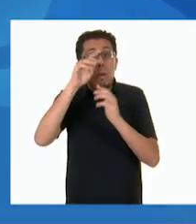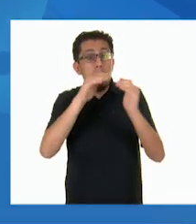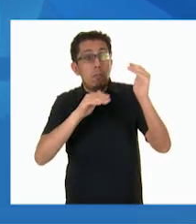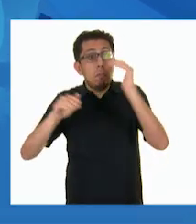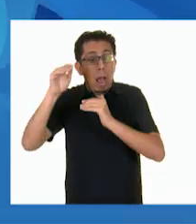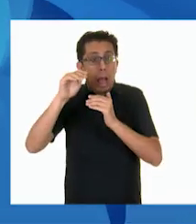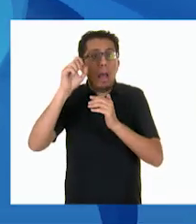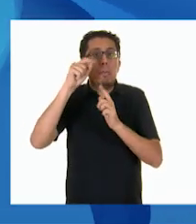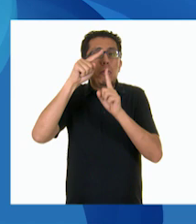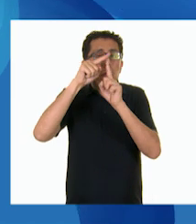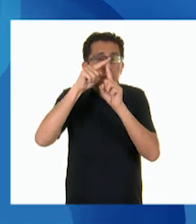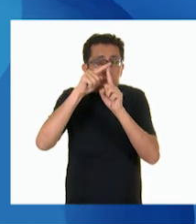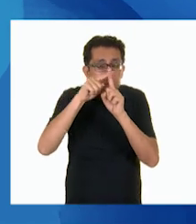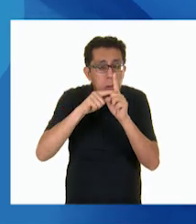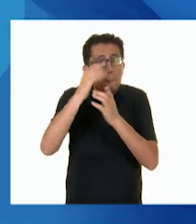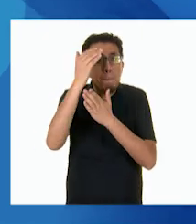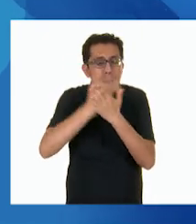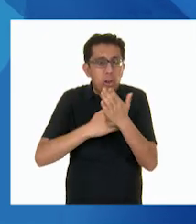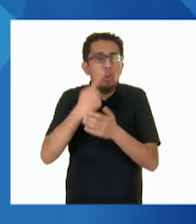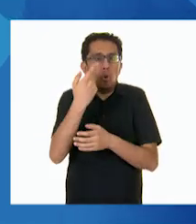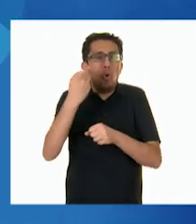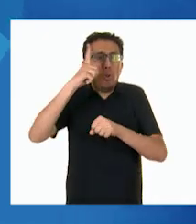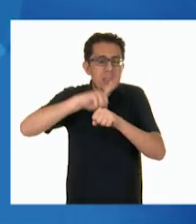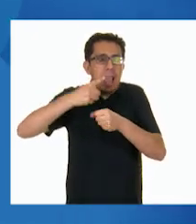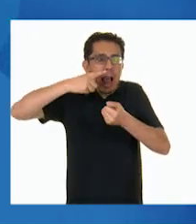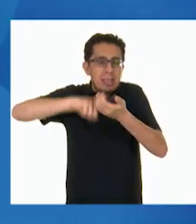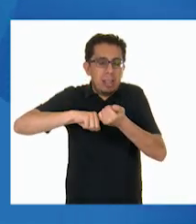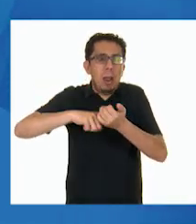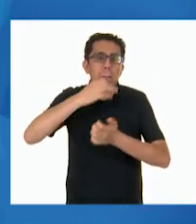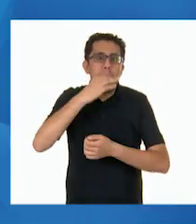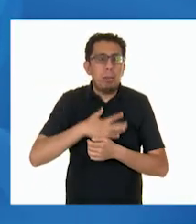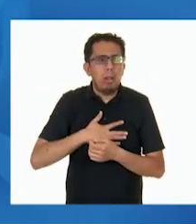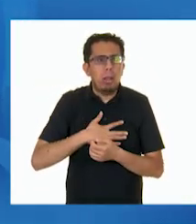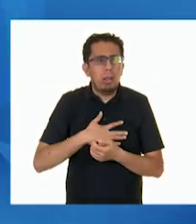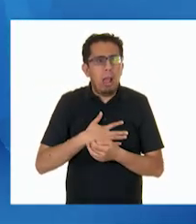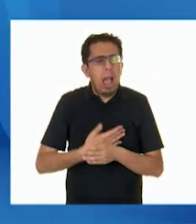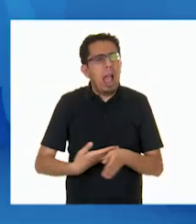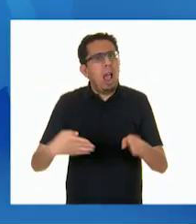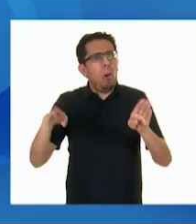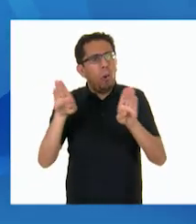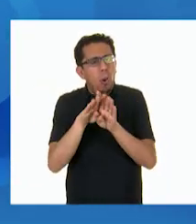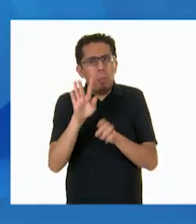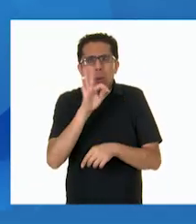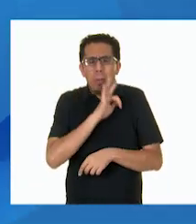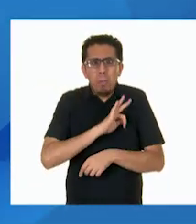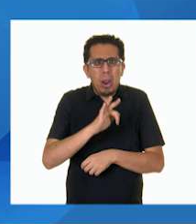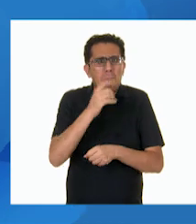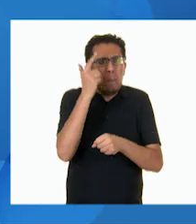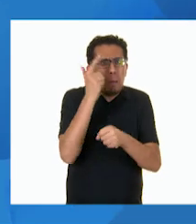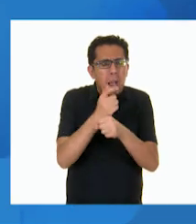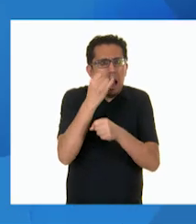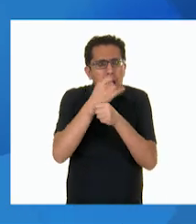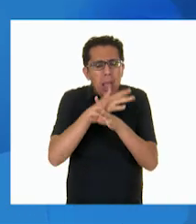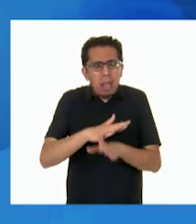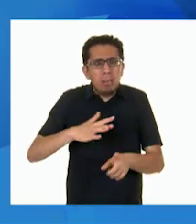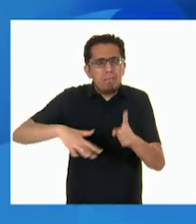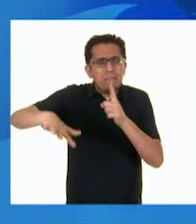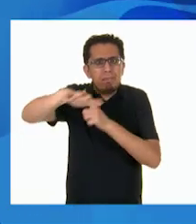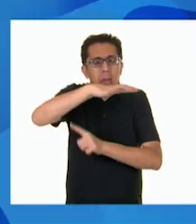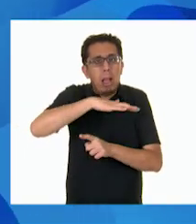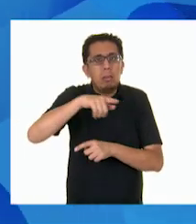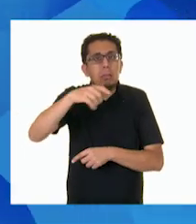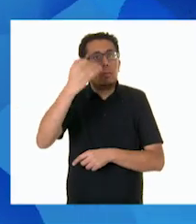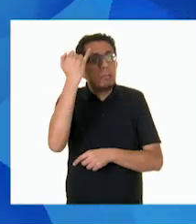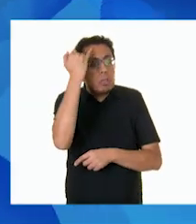día. ¡Wow! ¿Y cómo es que logran saber tanta información estos termómetros? Pues imagínate todo el